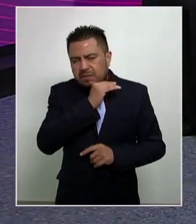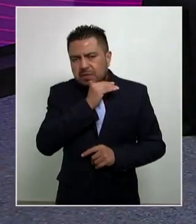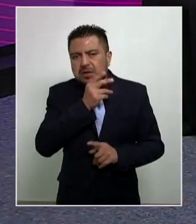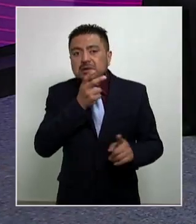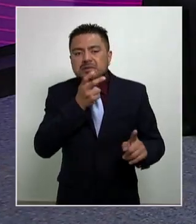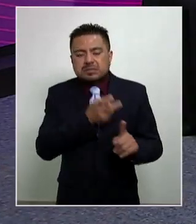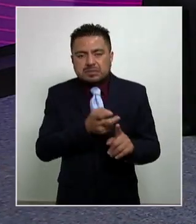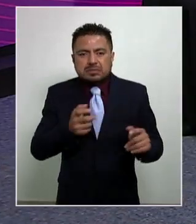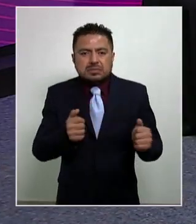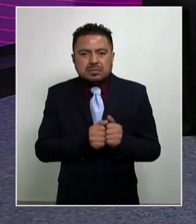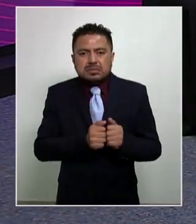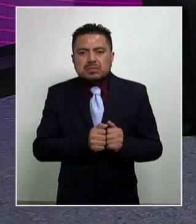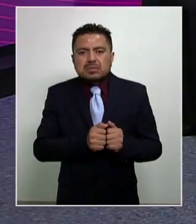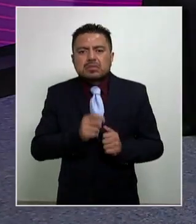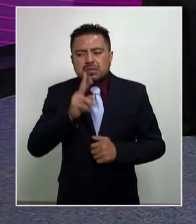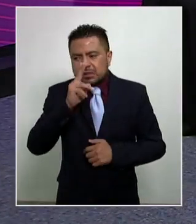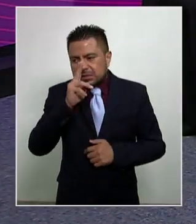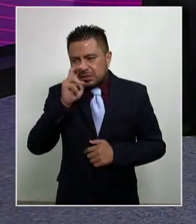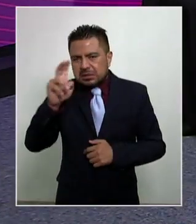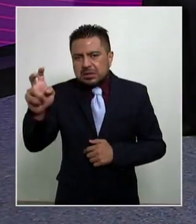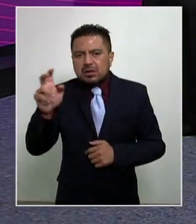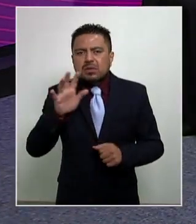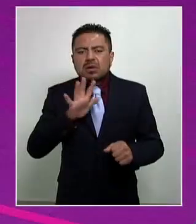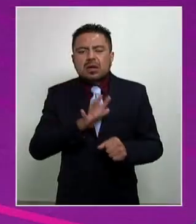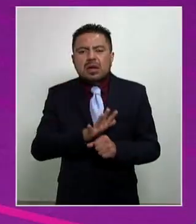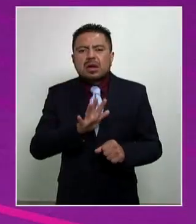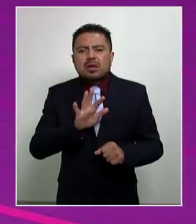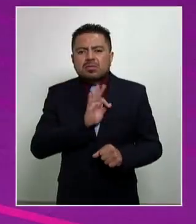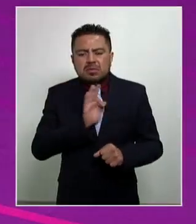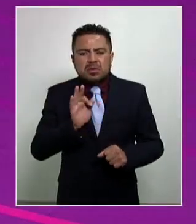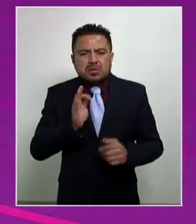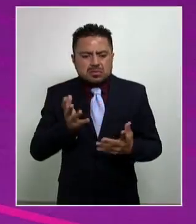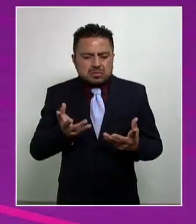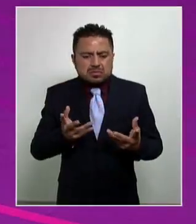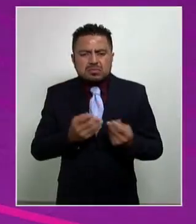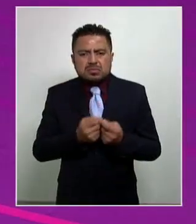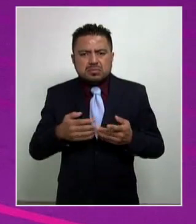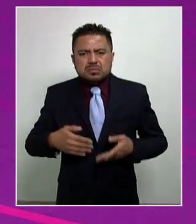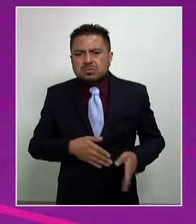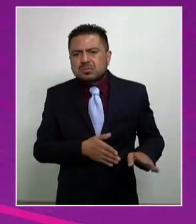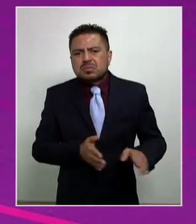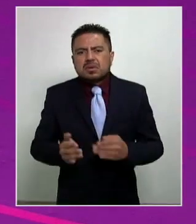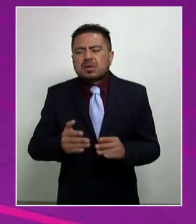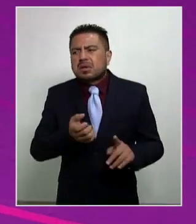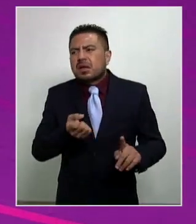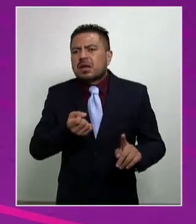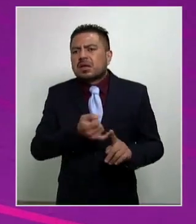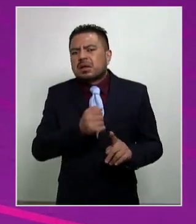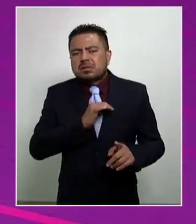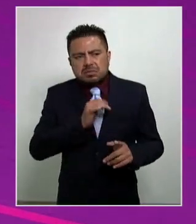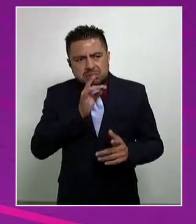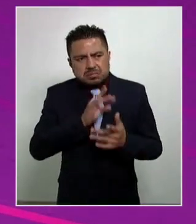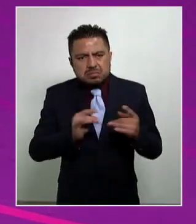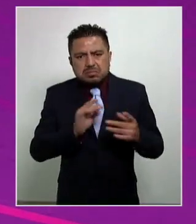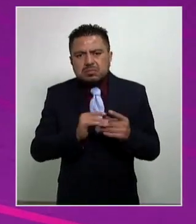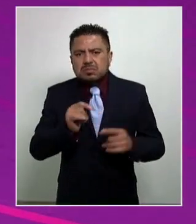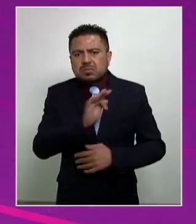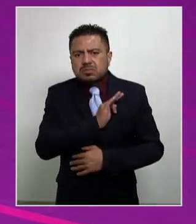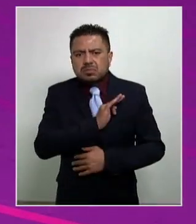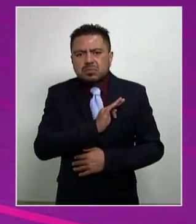con este deseo de, pues por el camino de la educación, decirse, pues